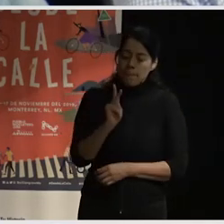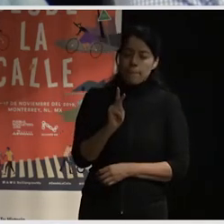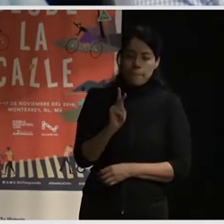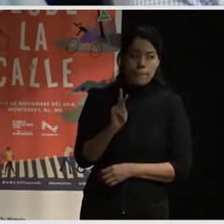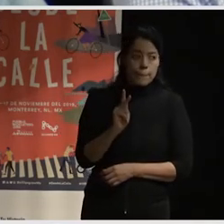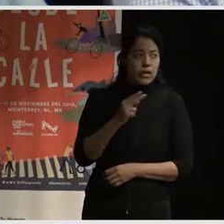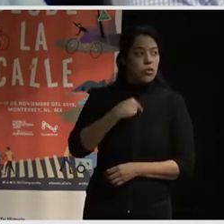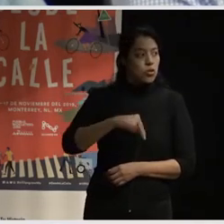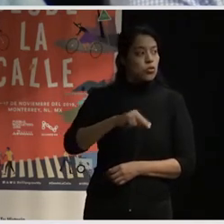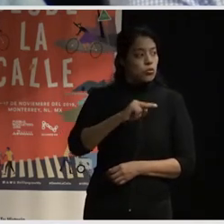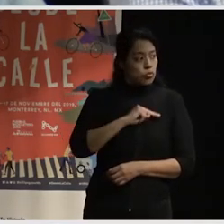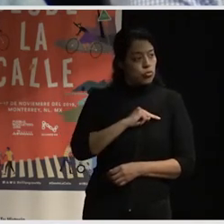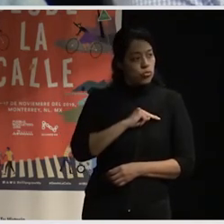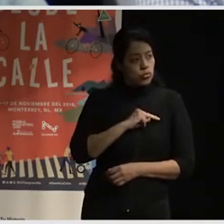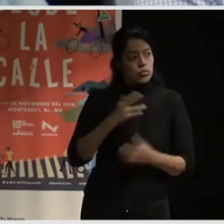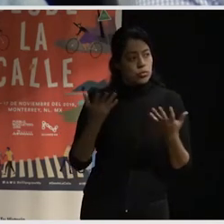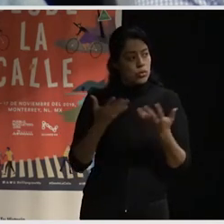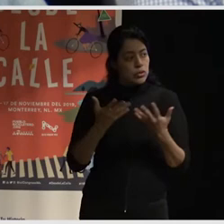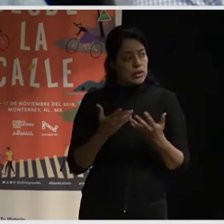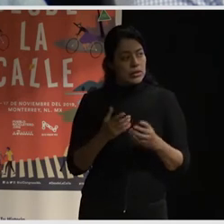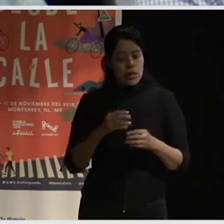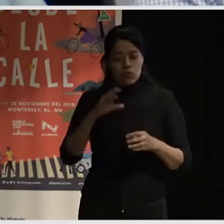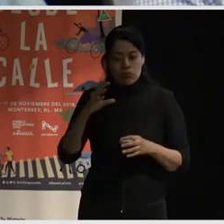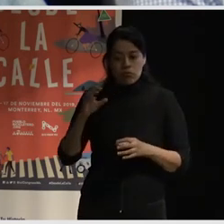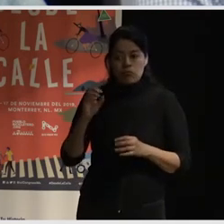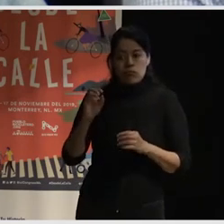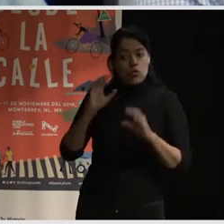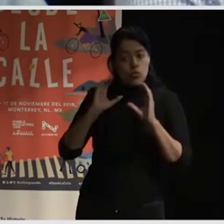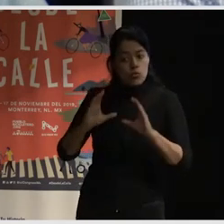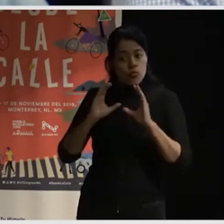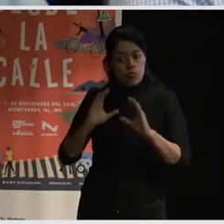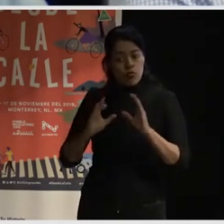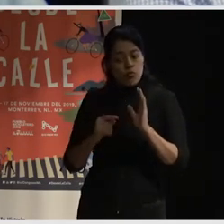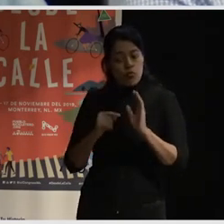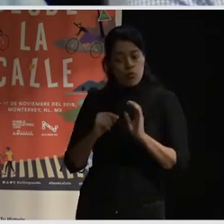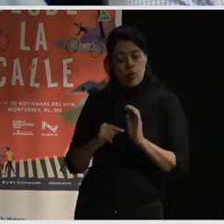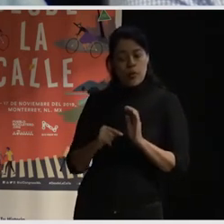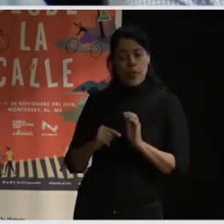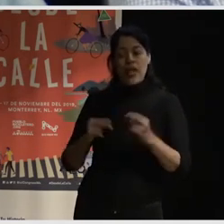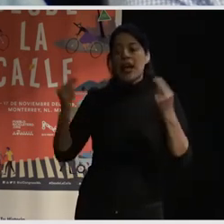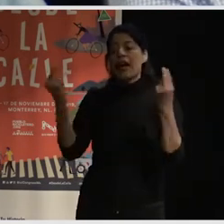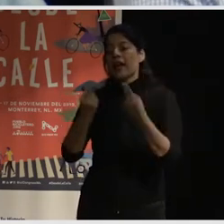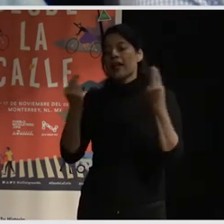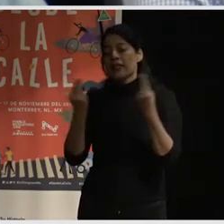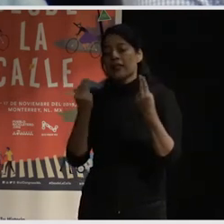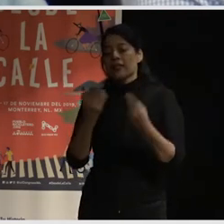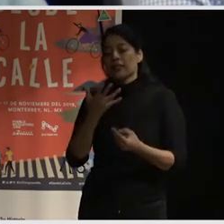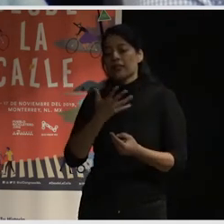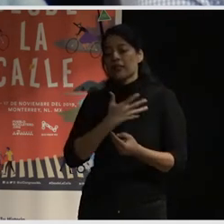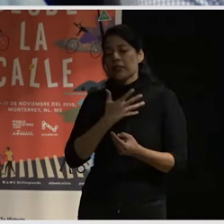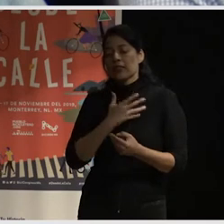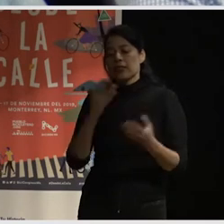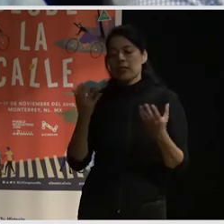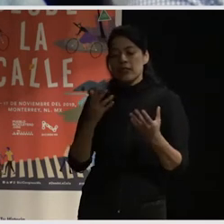nosotros justamente estamos haciendo una alerta muy clara respecto a las necesidades que se tienen que generar